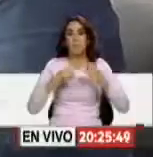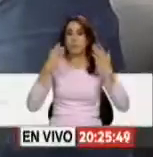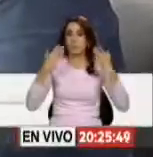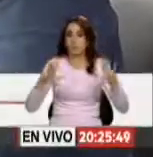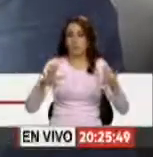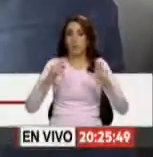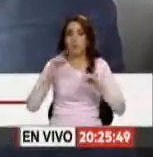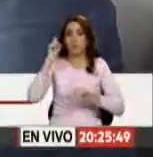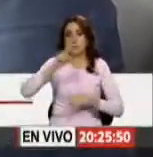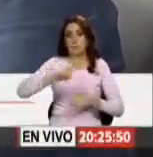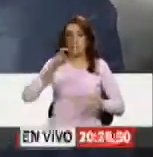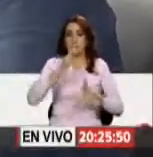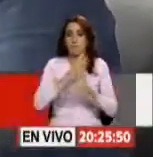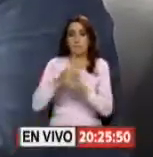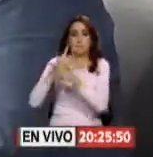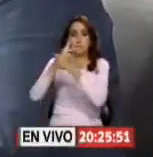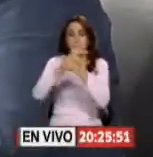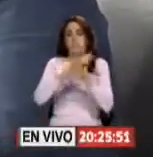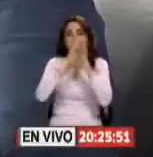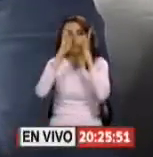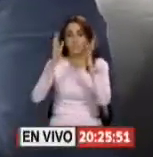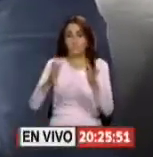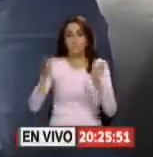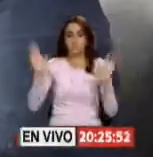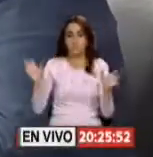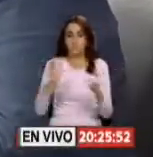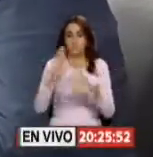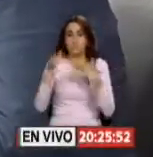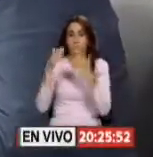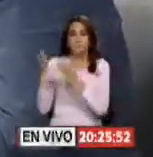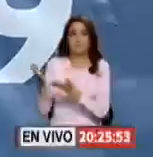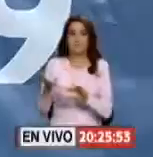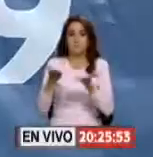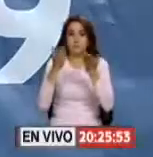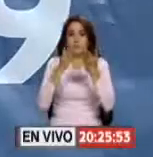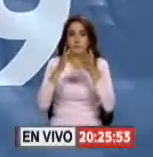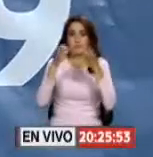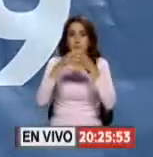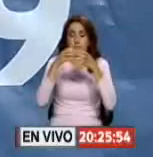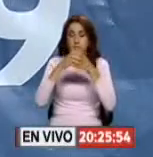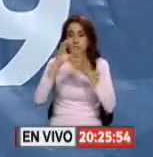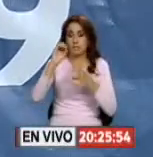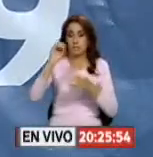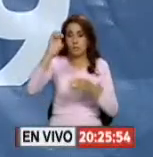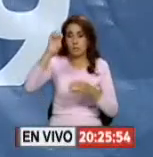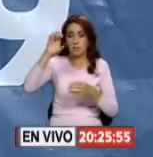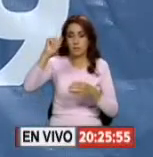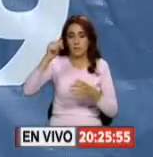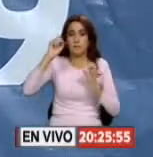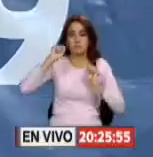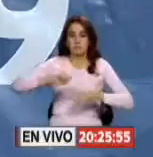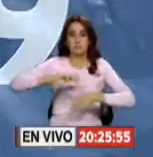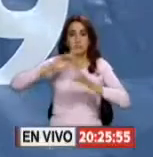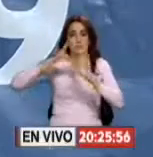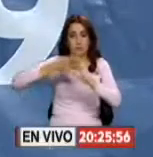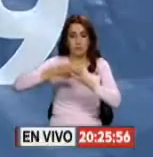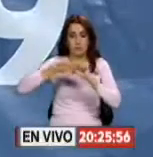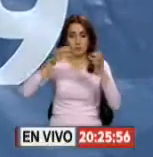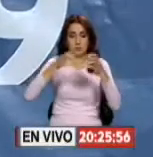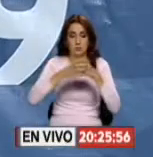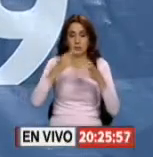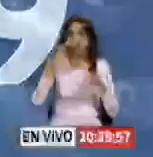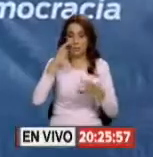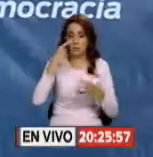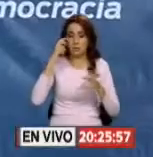Esto mientras que el consejero José Cabrera señaló que la Organización de Estados Americanos, OEA, confirmó la asistencia de una misión para la